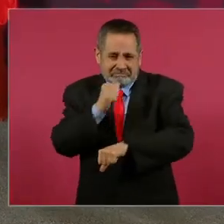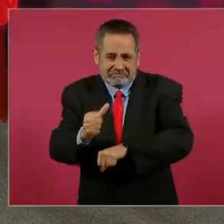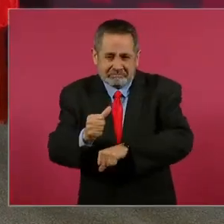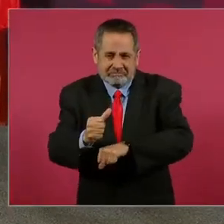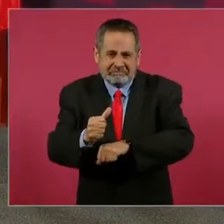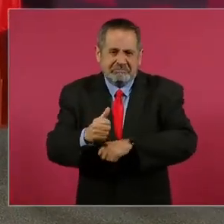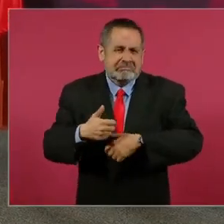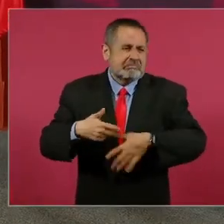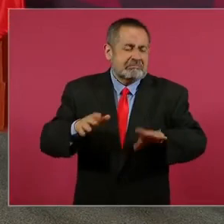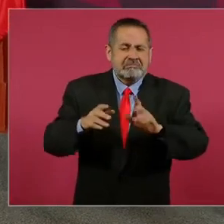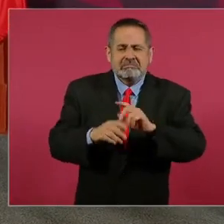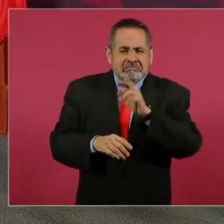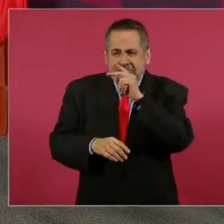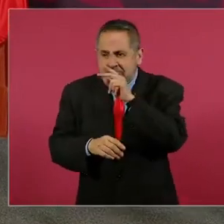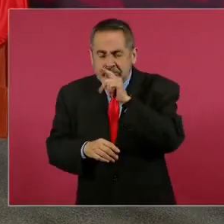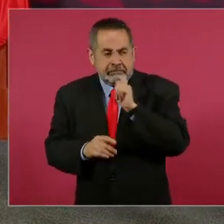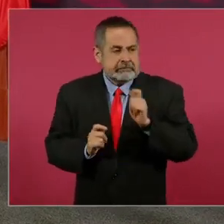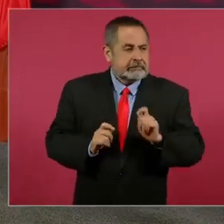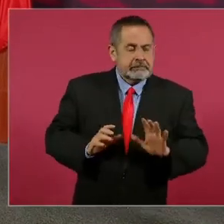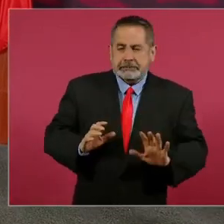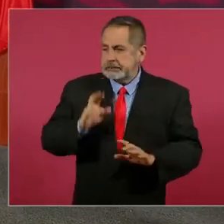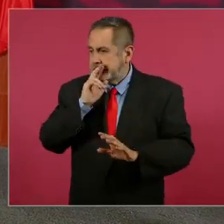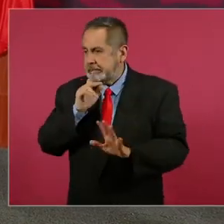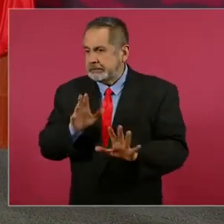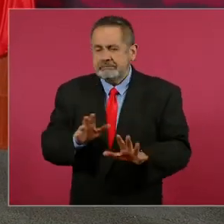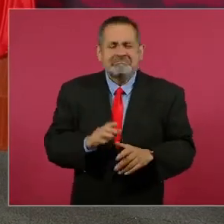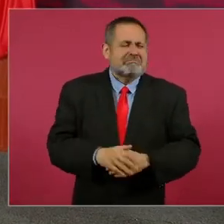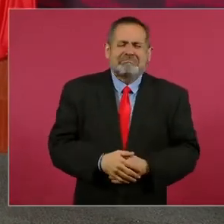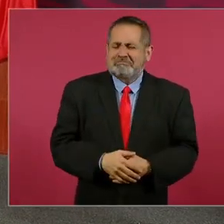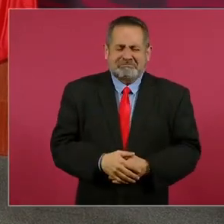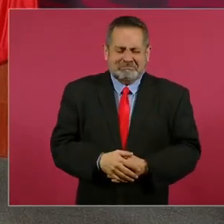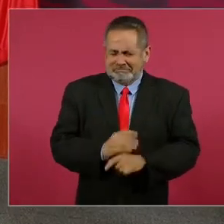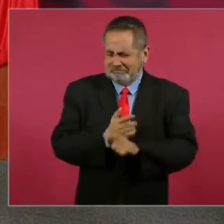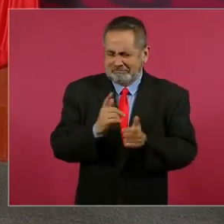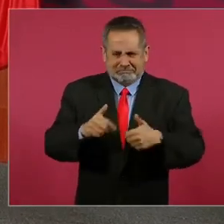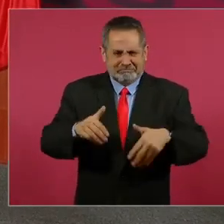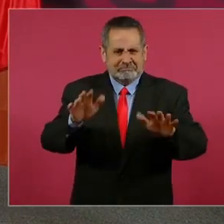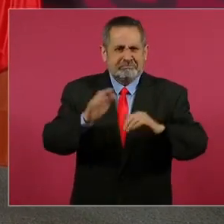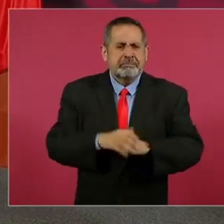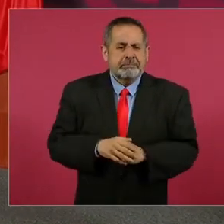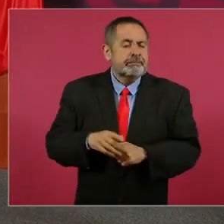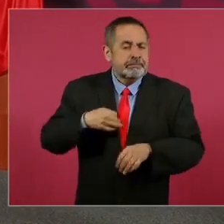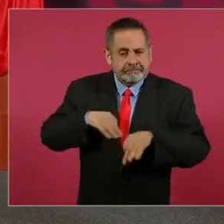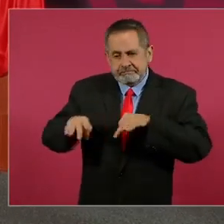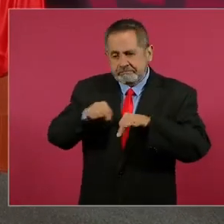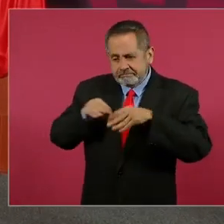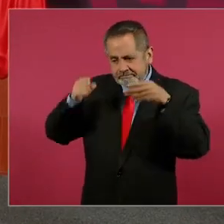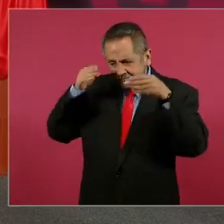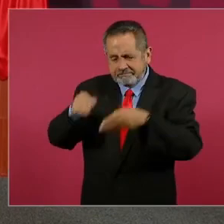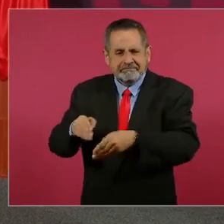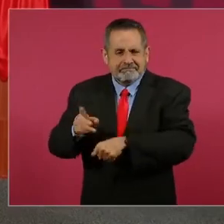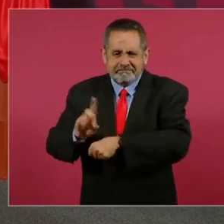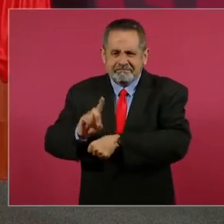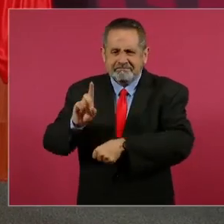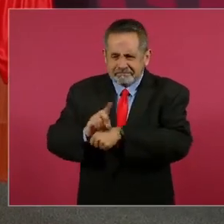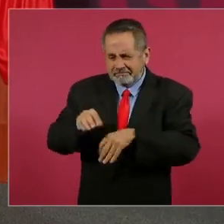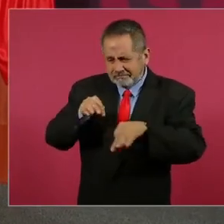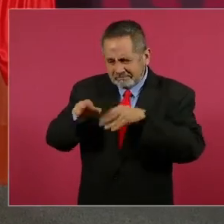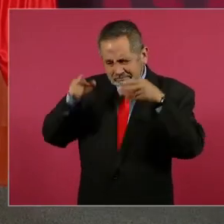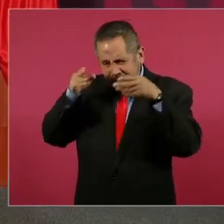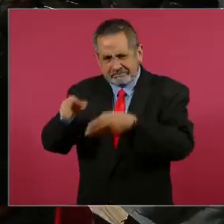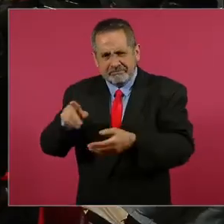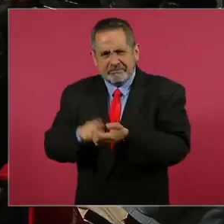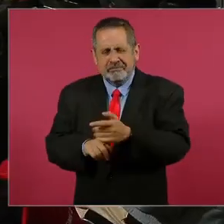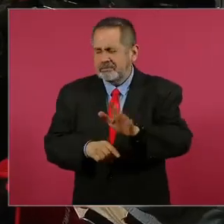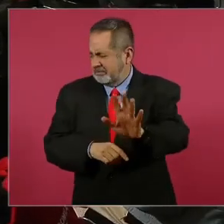nos preocupara mucho, mucho, mucho. Pero estamos trabajando todo el tiempo. Es que de usted no tengo